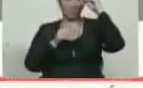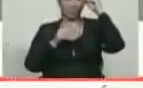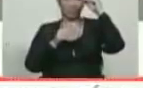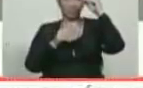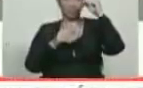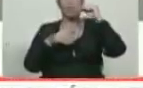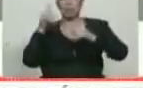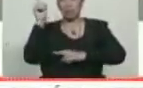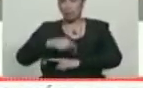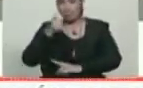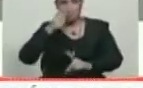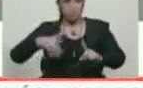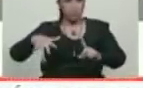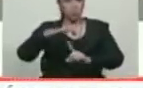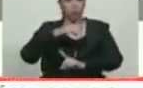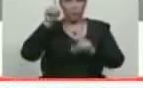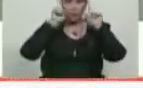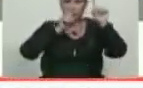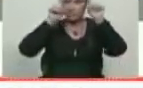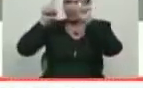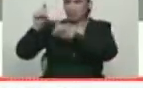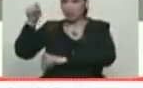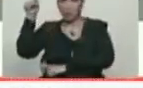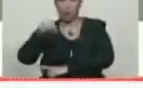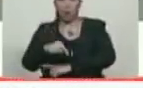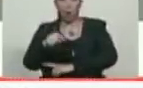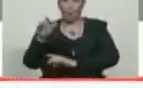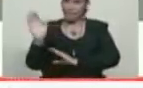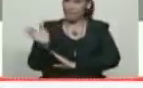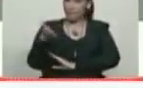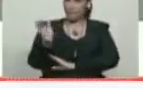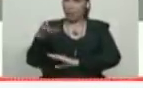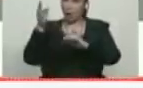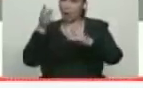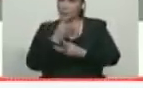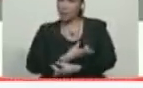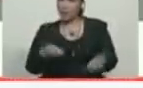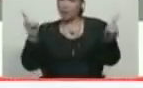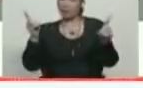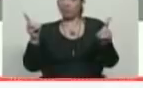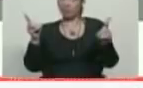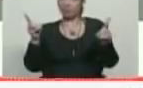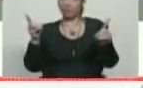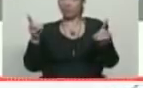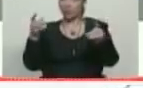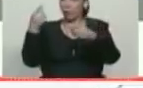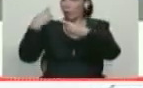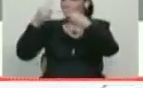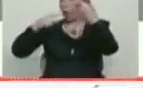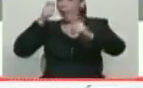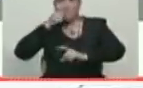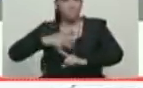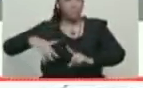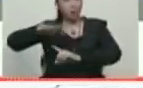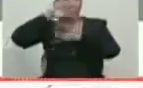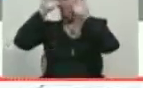sino que este pueblo enseña hoy lecciones de dignidad al resto de los pueblos del